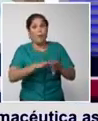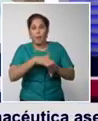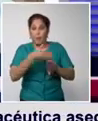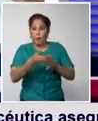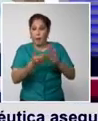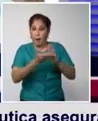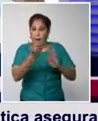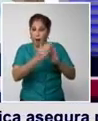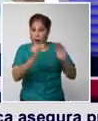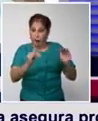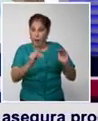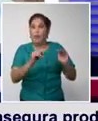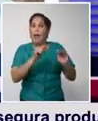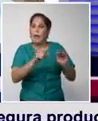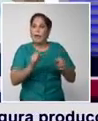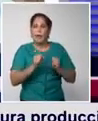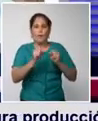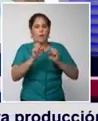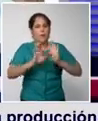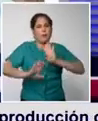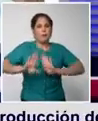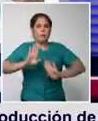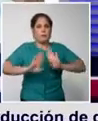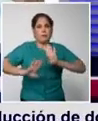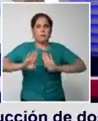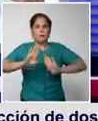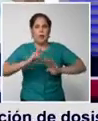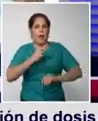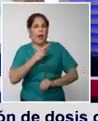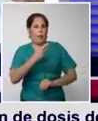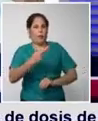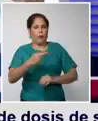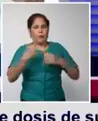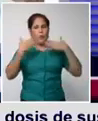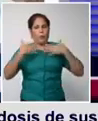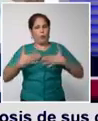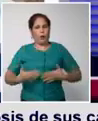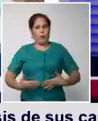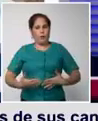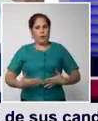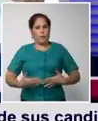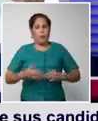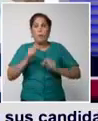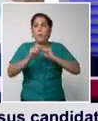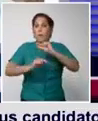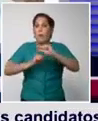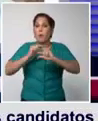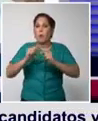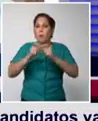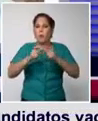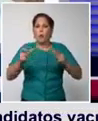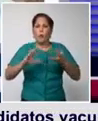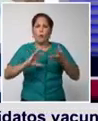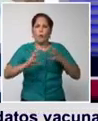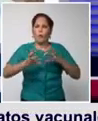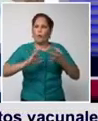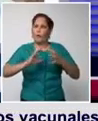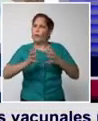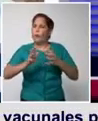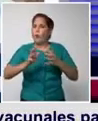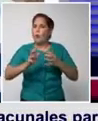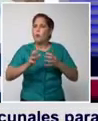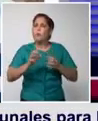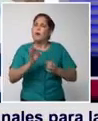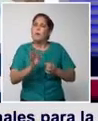enfermedad, pues refuerza sustancialmente la respuesta inmune, incrementándose los tipos